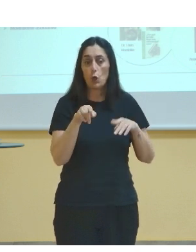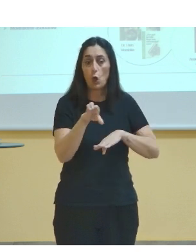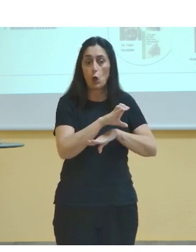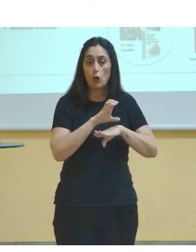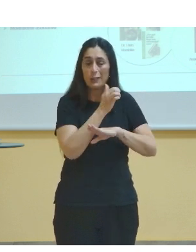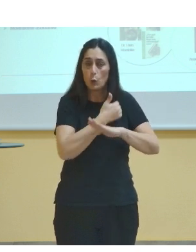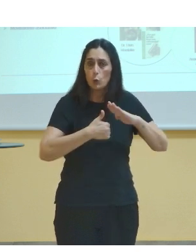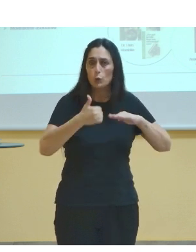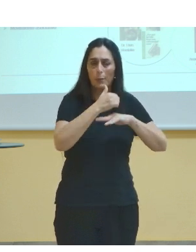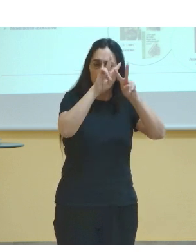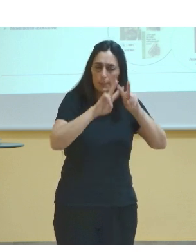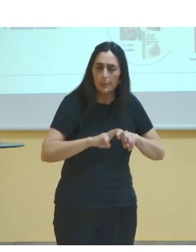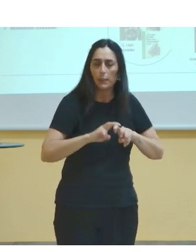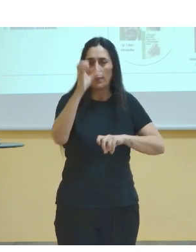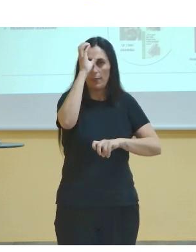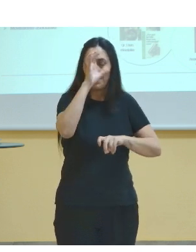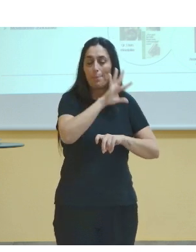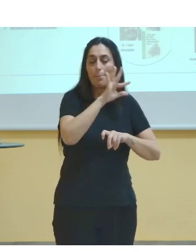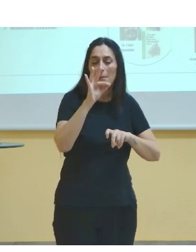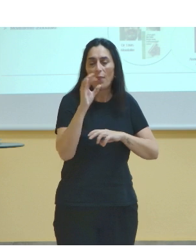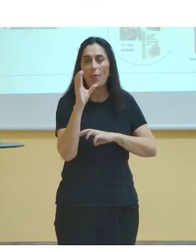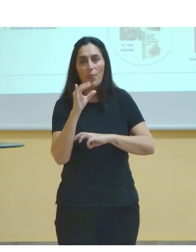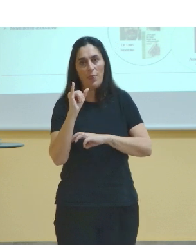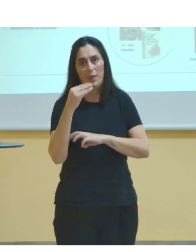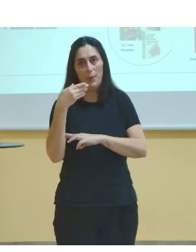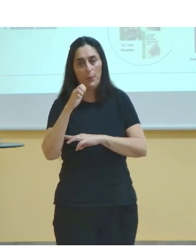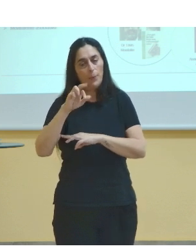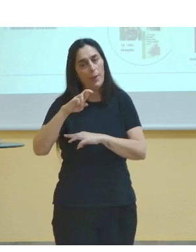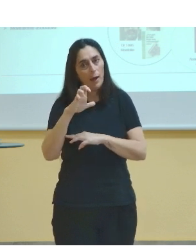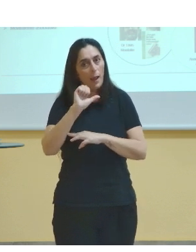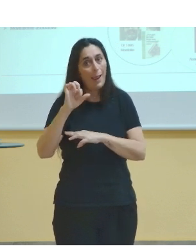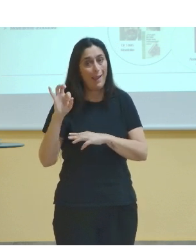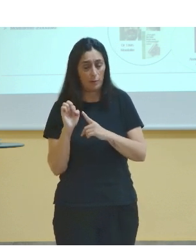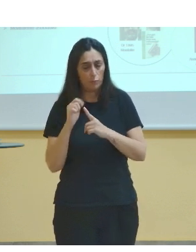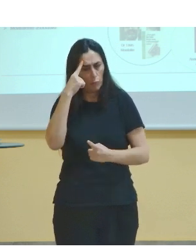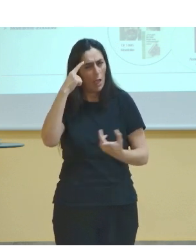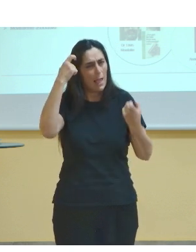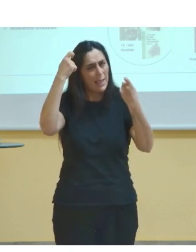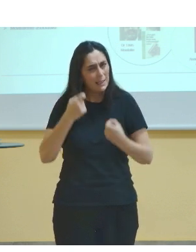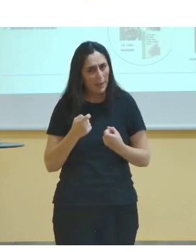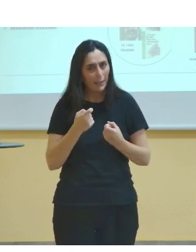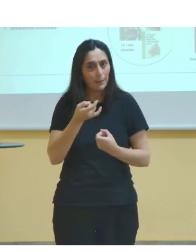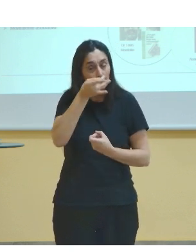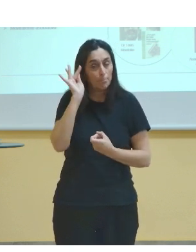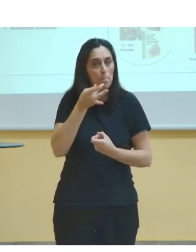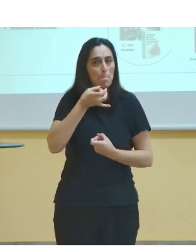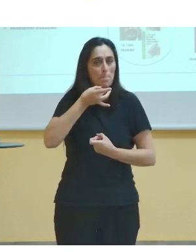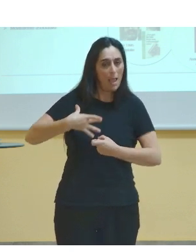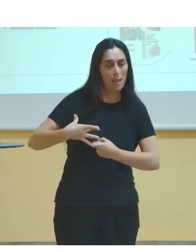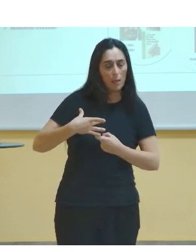de Investigaciones Científicas, pero también del CIBERER, y es una persona experta en albinismo, pero también es un